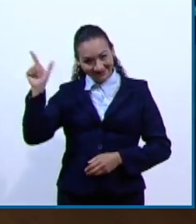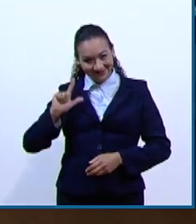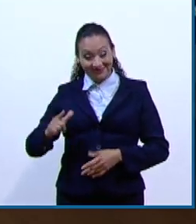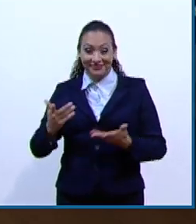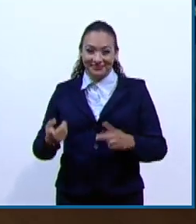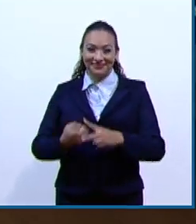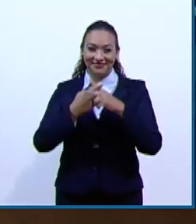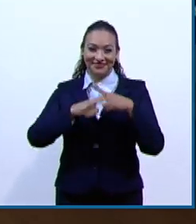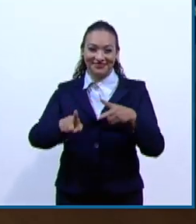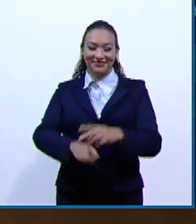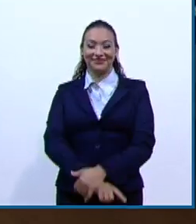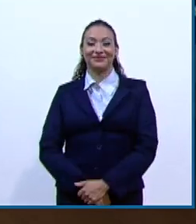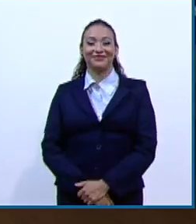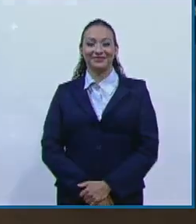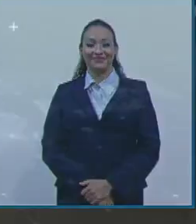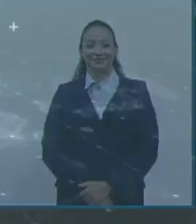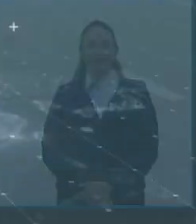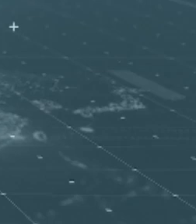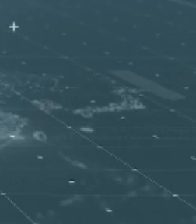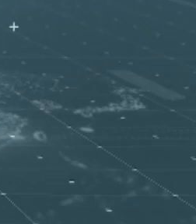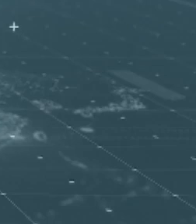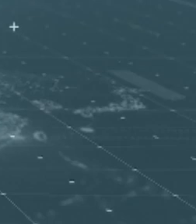como iniciamos.